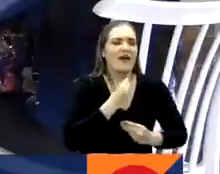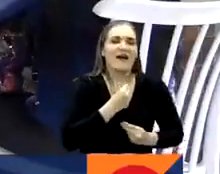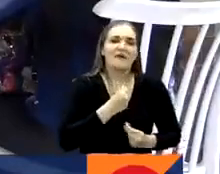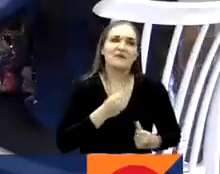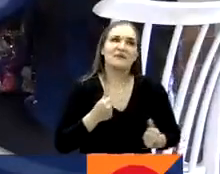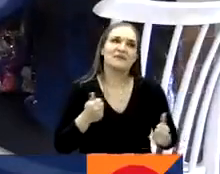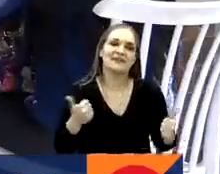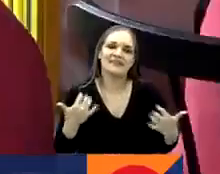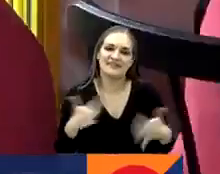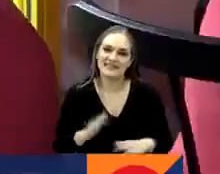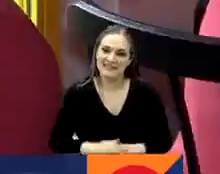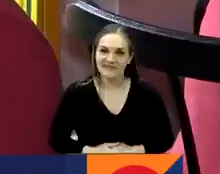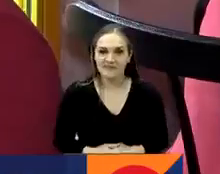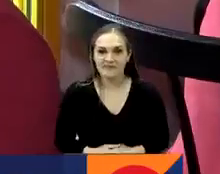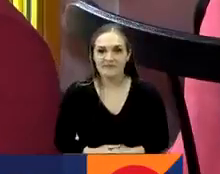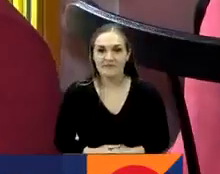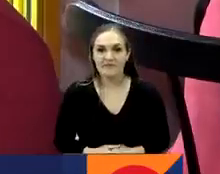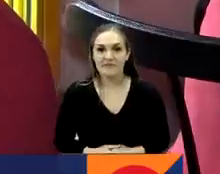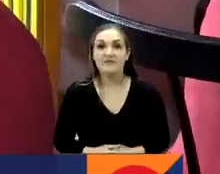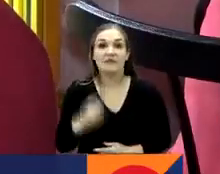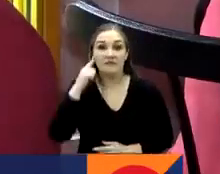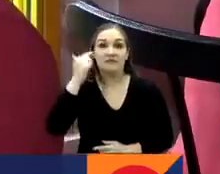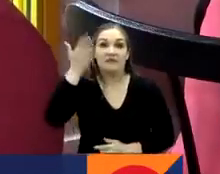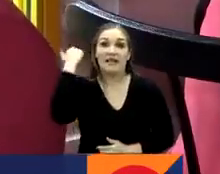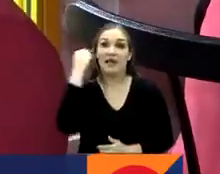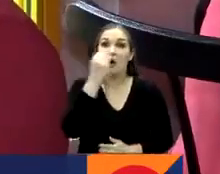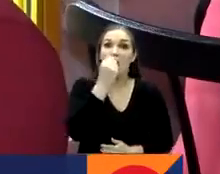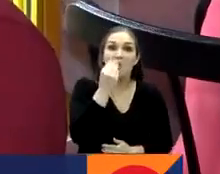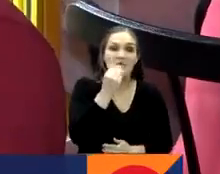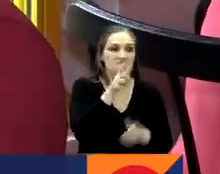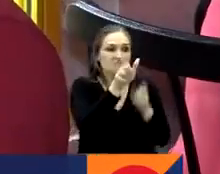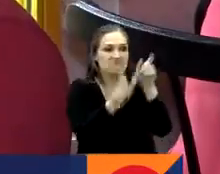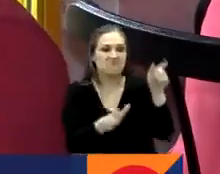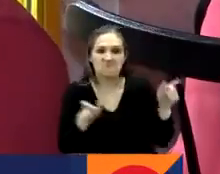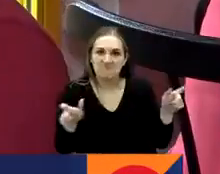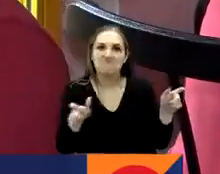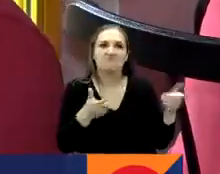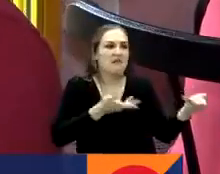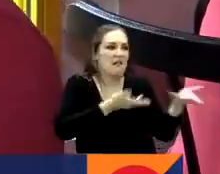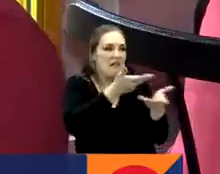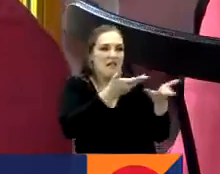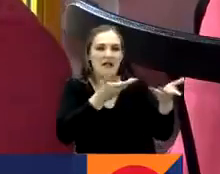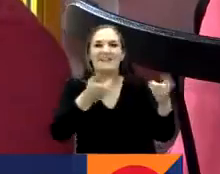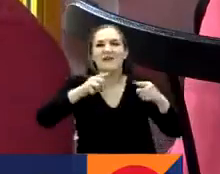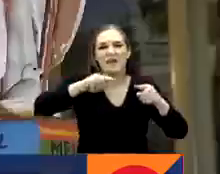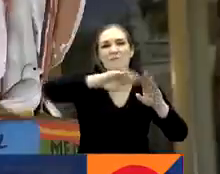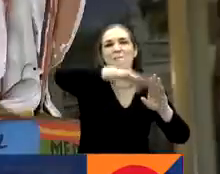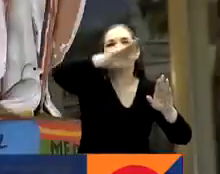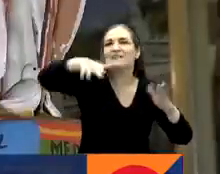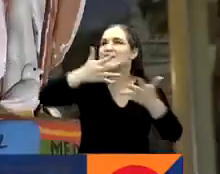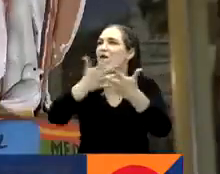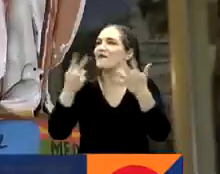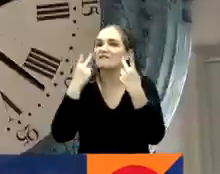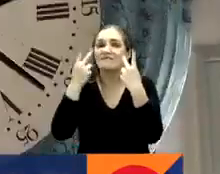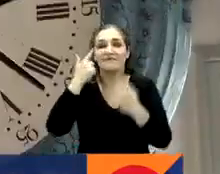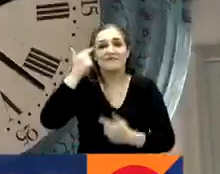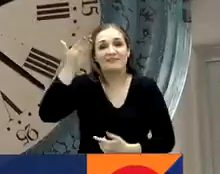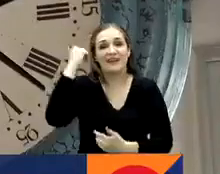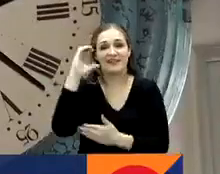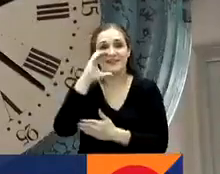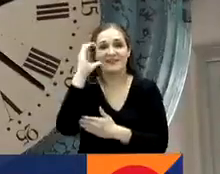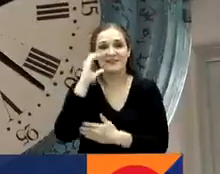de recuerdos. Desde la comida, la gente, los paisajes, yo creo que todos se extrañan.